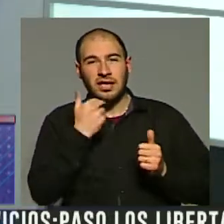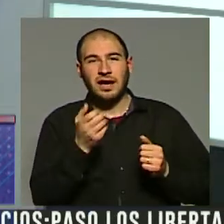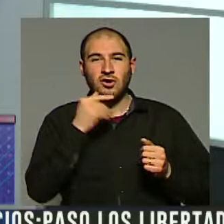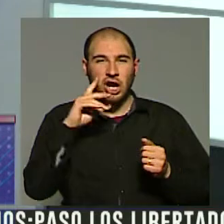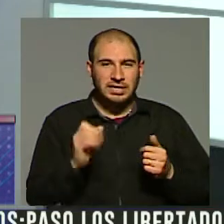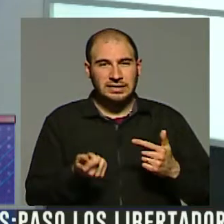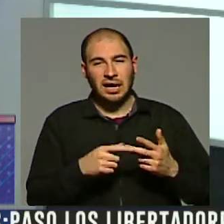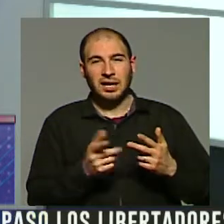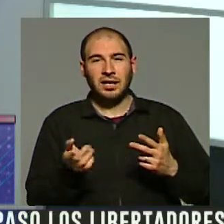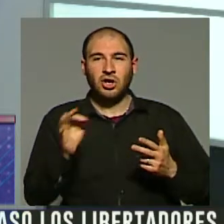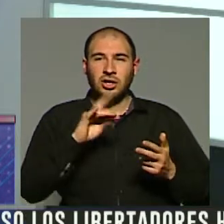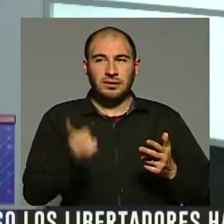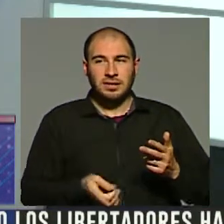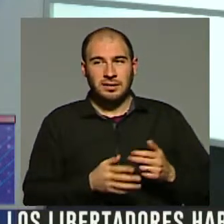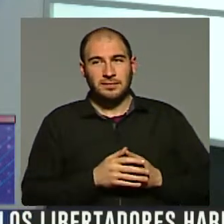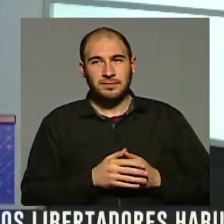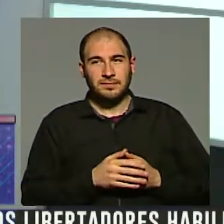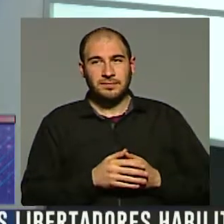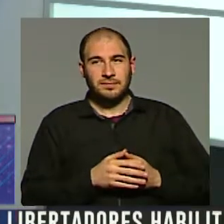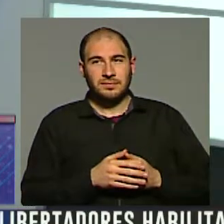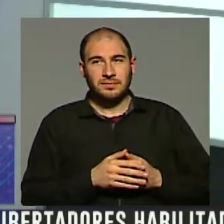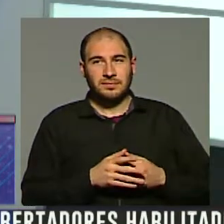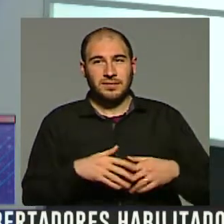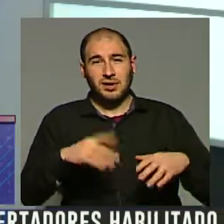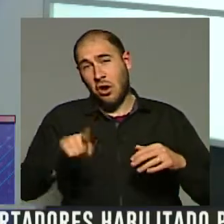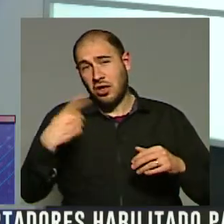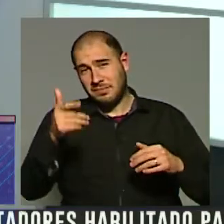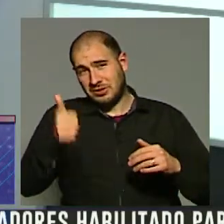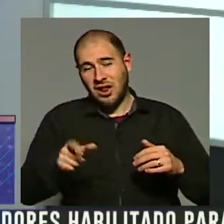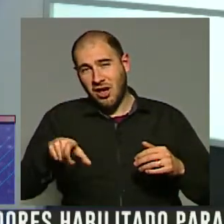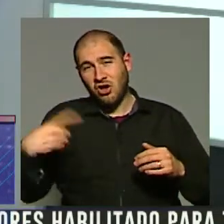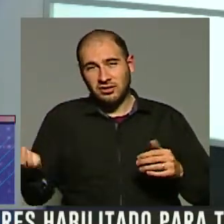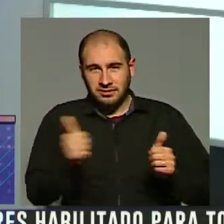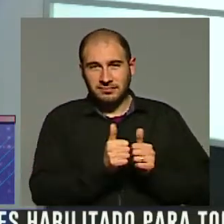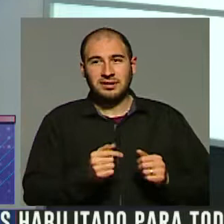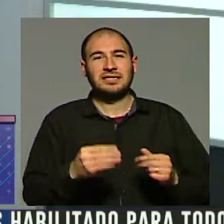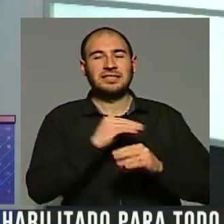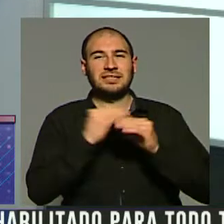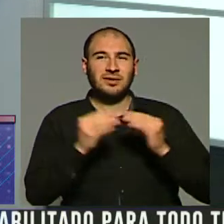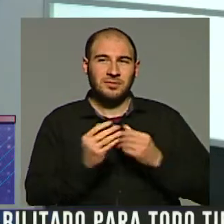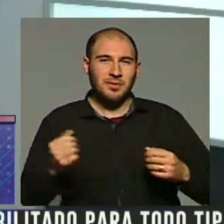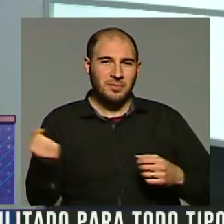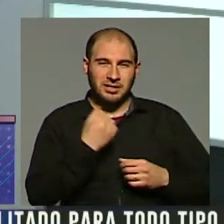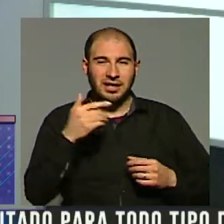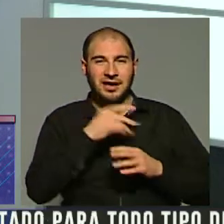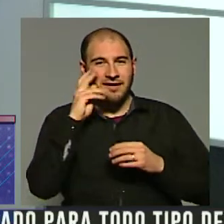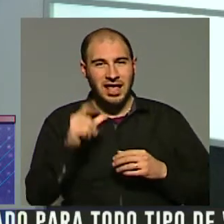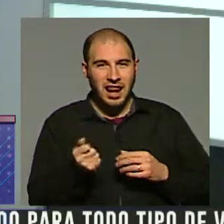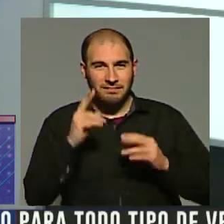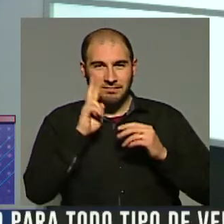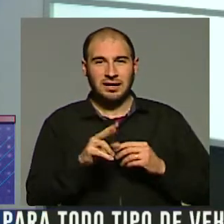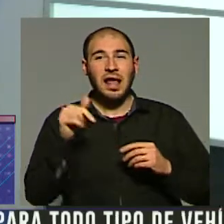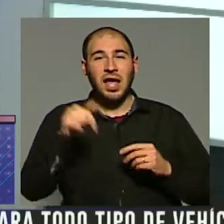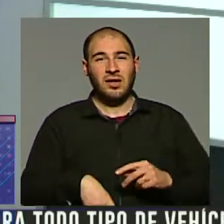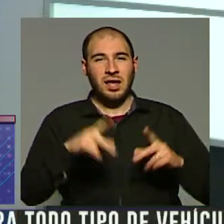Florencia, o también puede estar con alguien más, ¿sí? Así que le mandamos un saludo grande a Gabriela que nos está viendo.